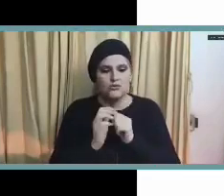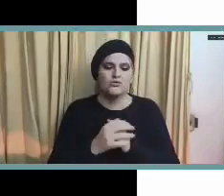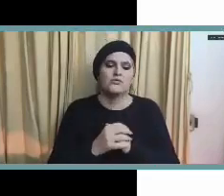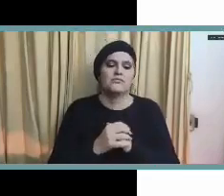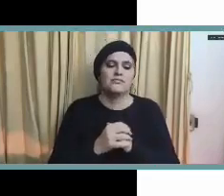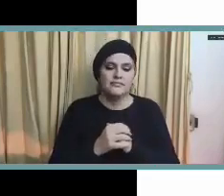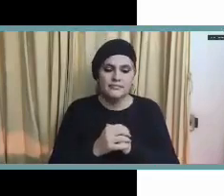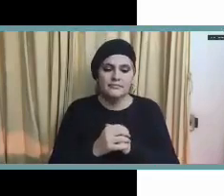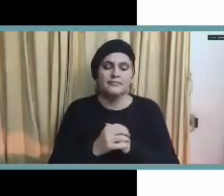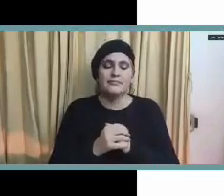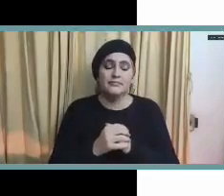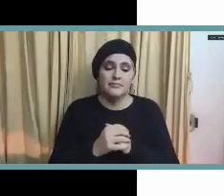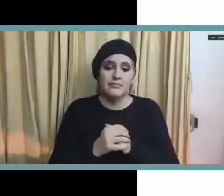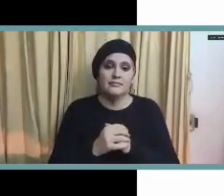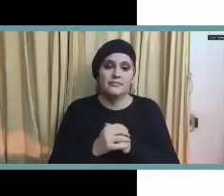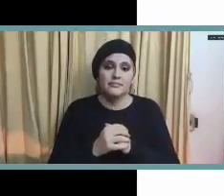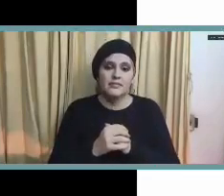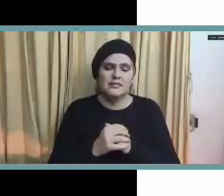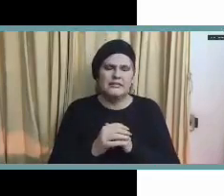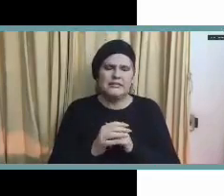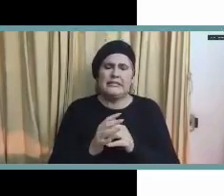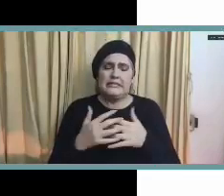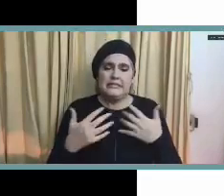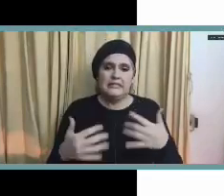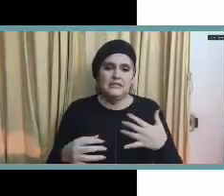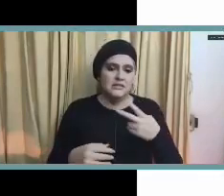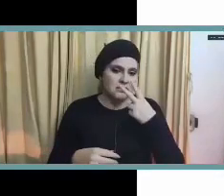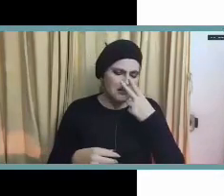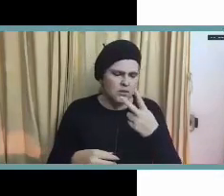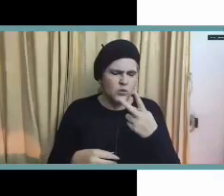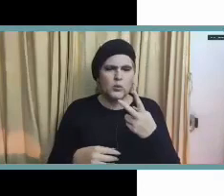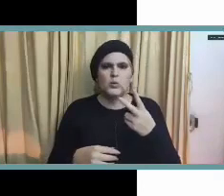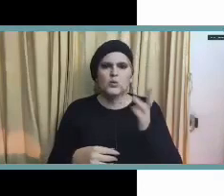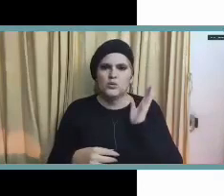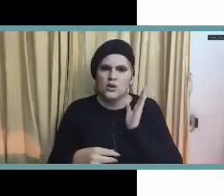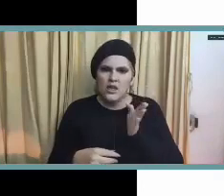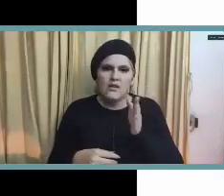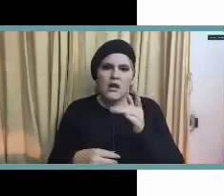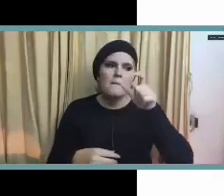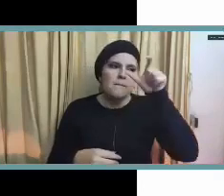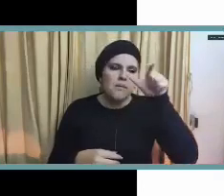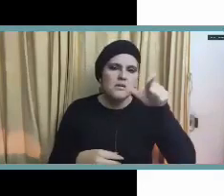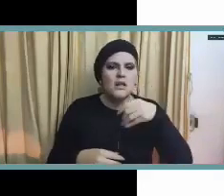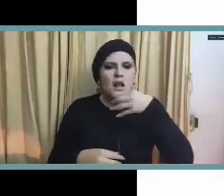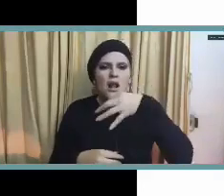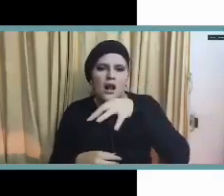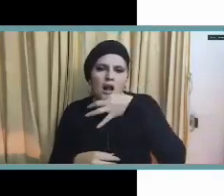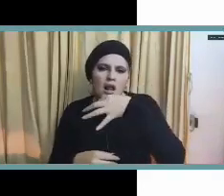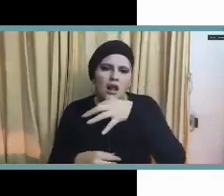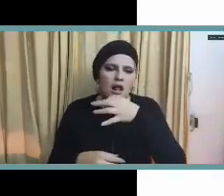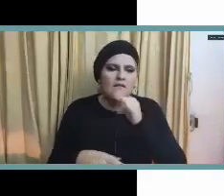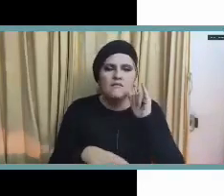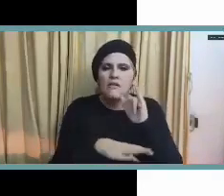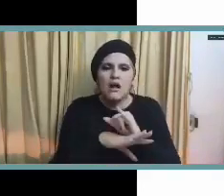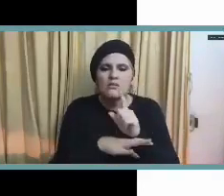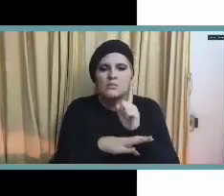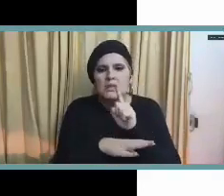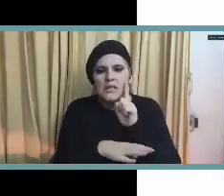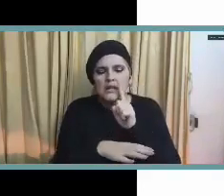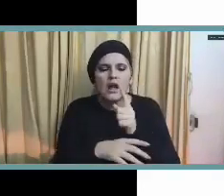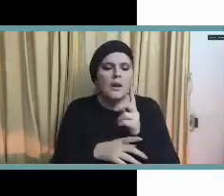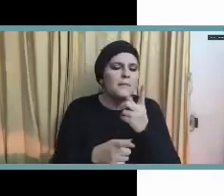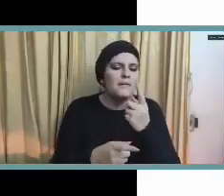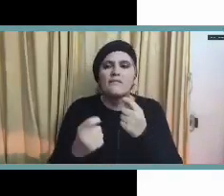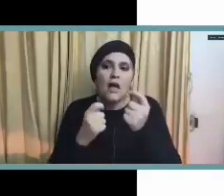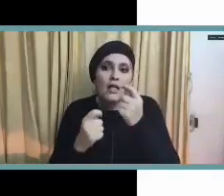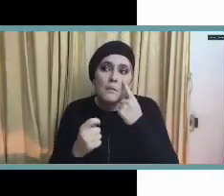todavía existan este tipo de charlatanes que vienen a vender esto.